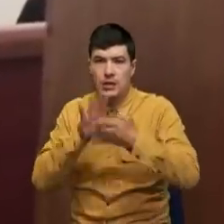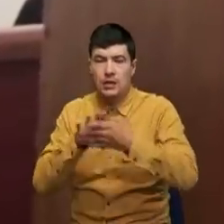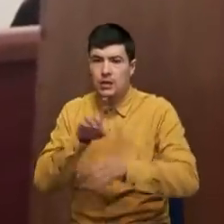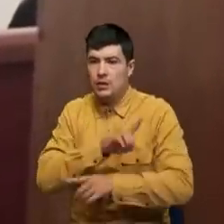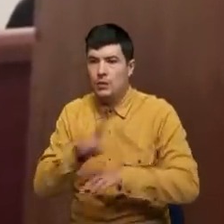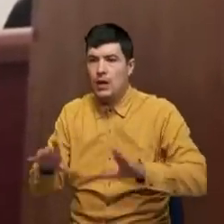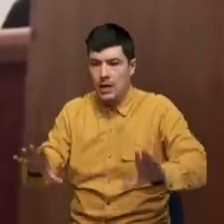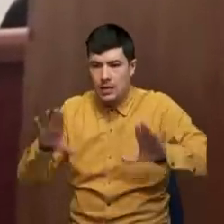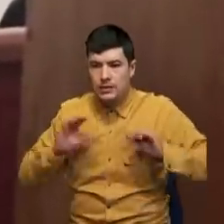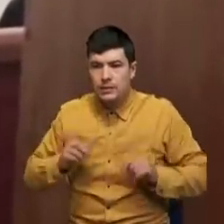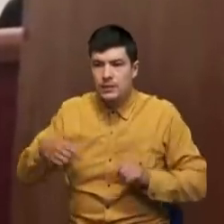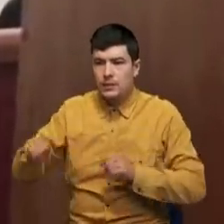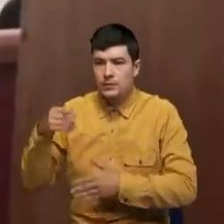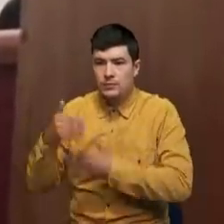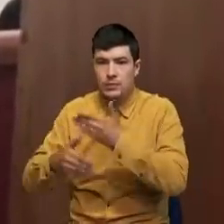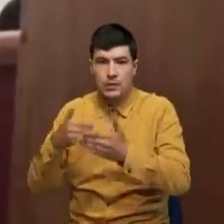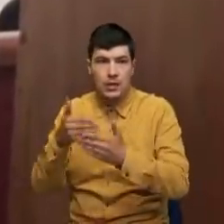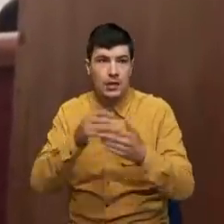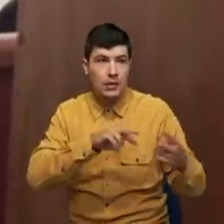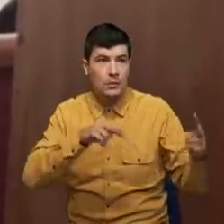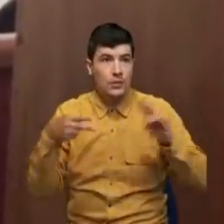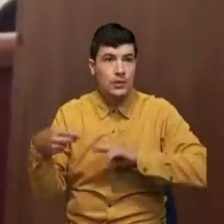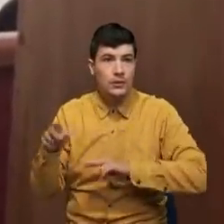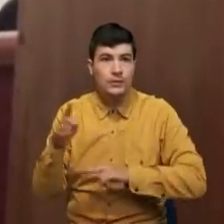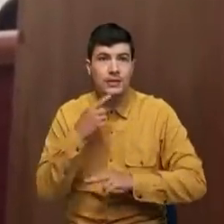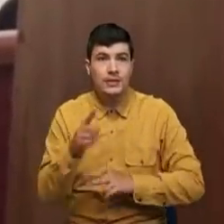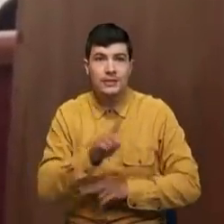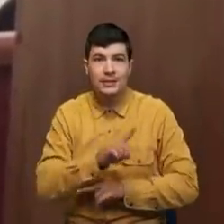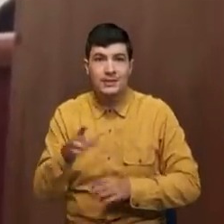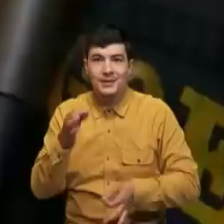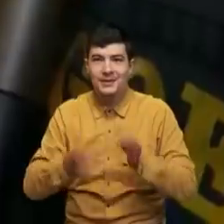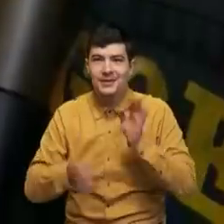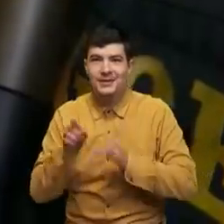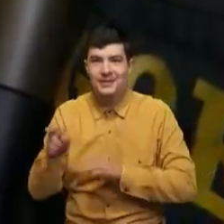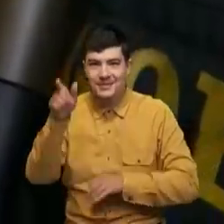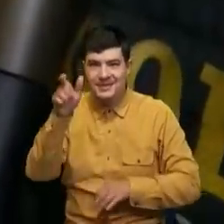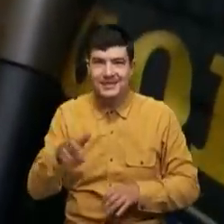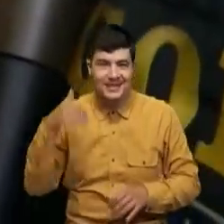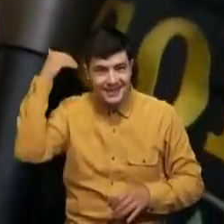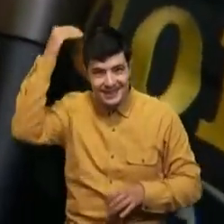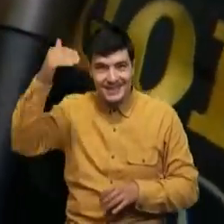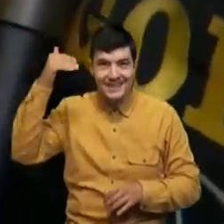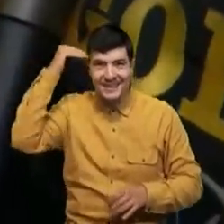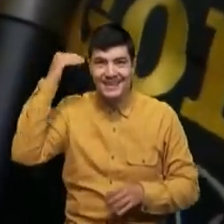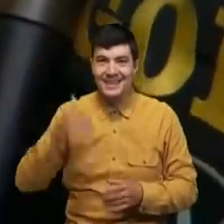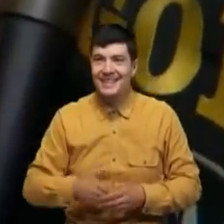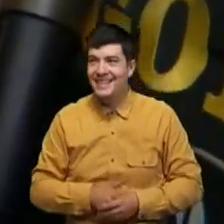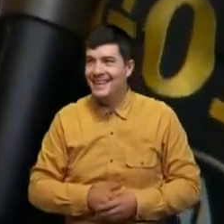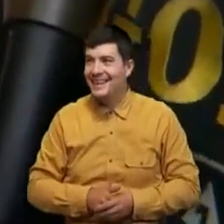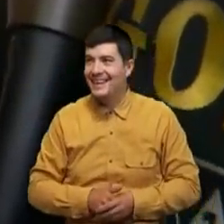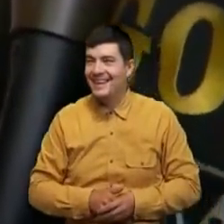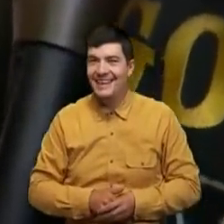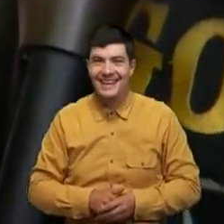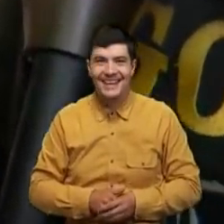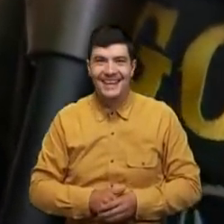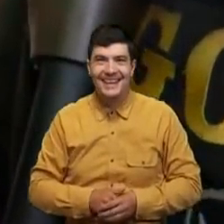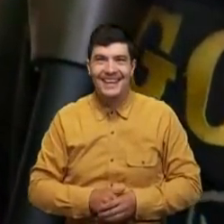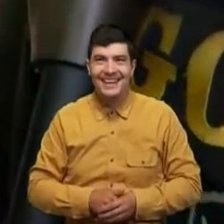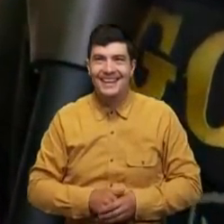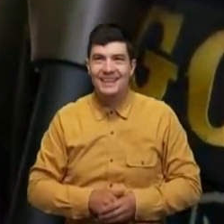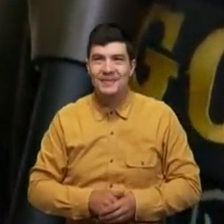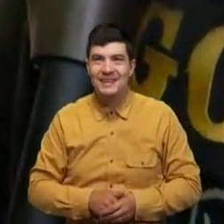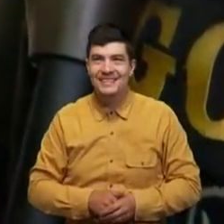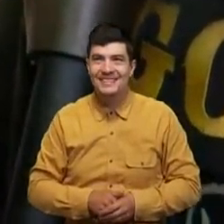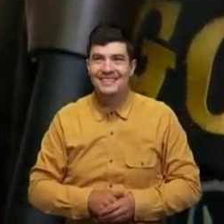y por el contrario sostuvo ante la justicia que es inocente. Como él dice que es inocente y todas hechas circunstancias